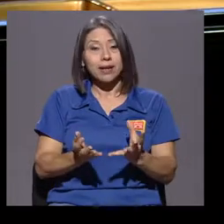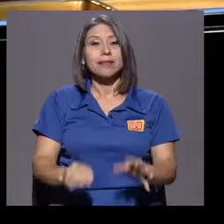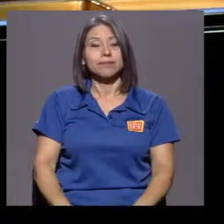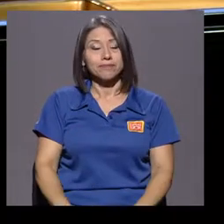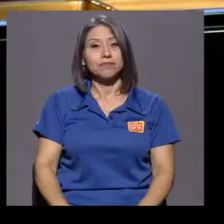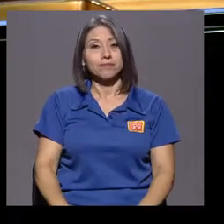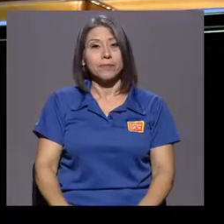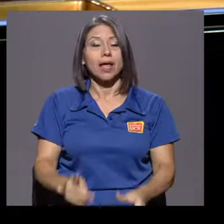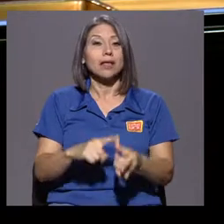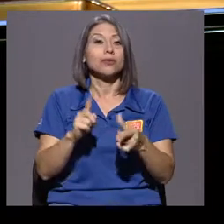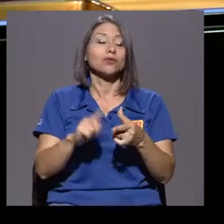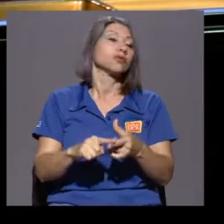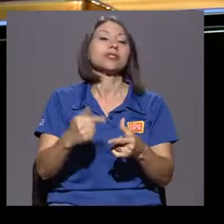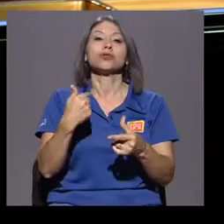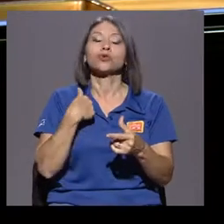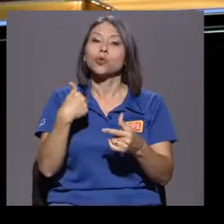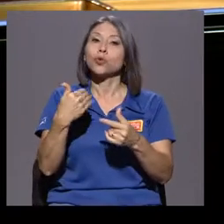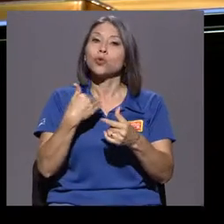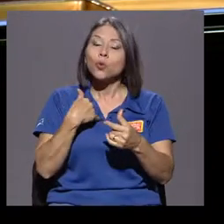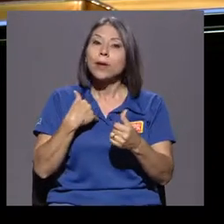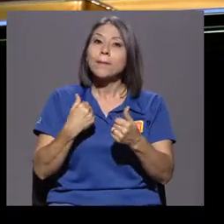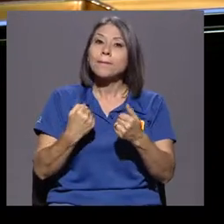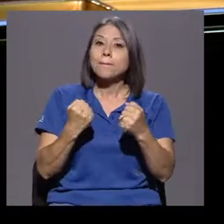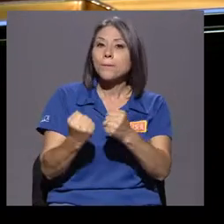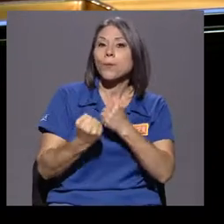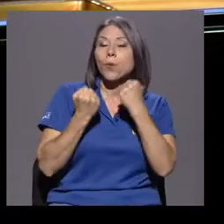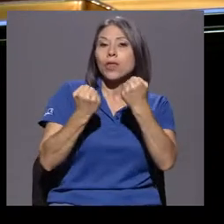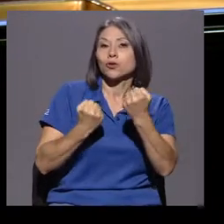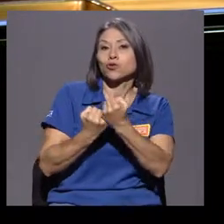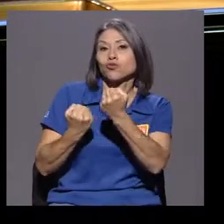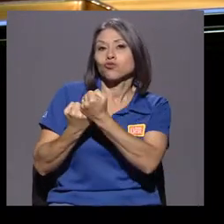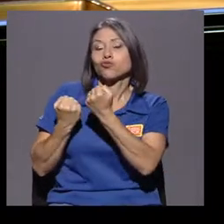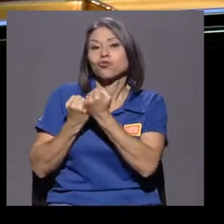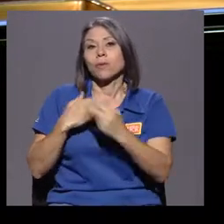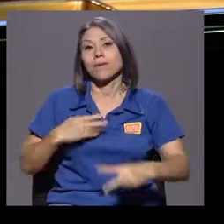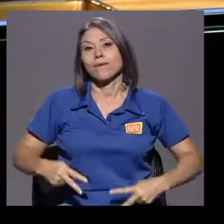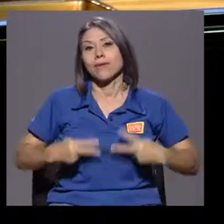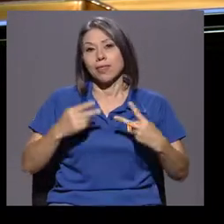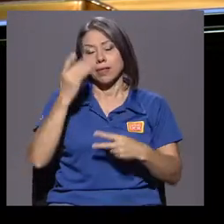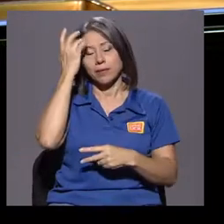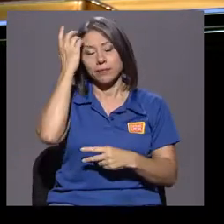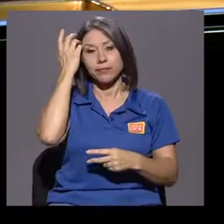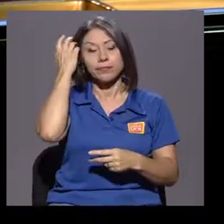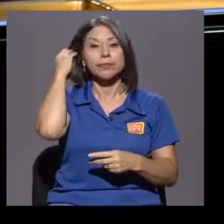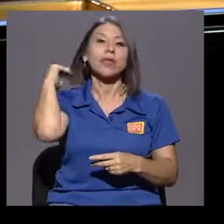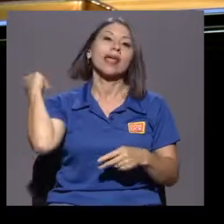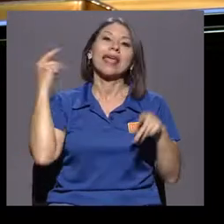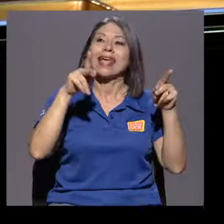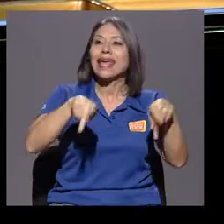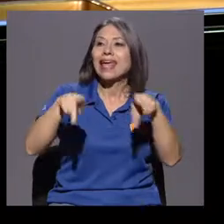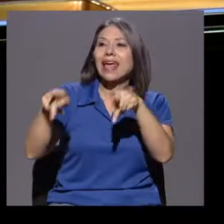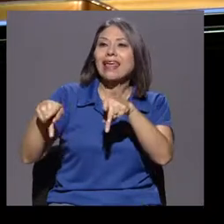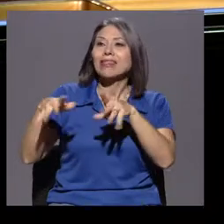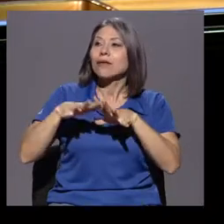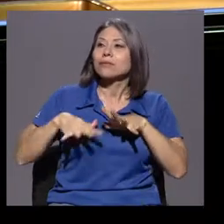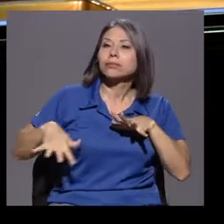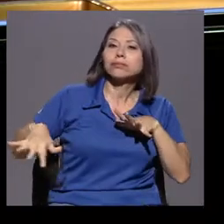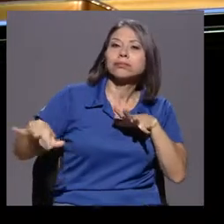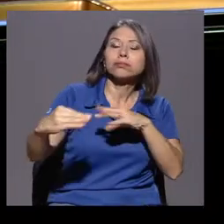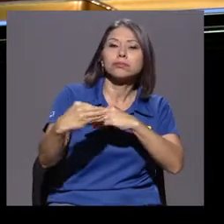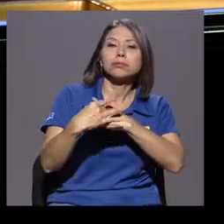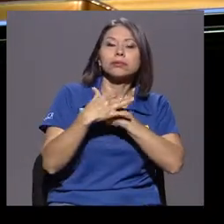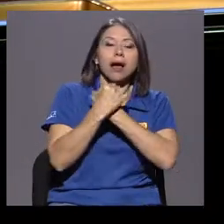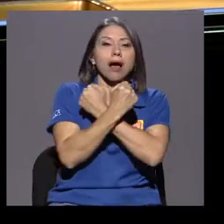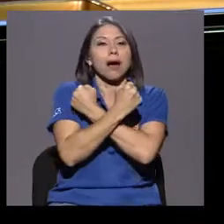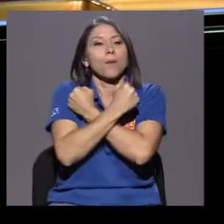así que tuve aliados de la vida muy poderosos malone tuve gente crecí rodeado de amor crecí